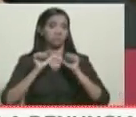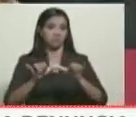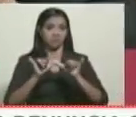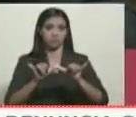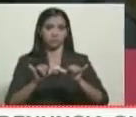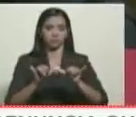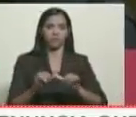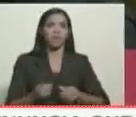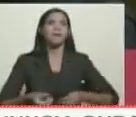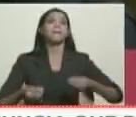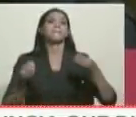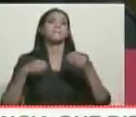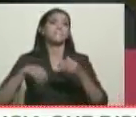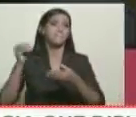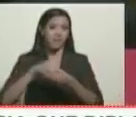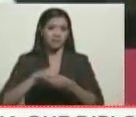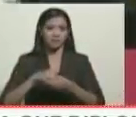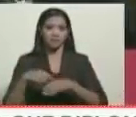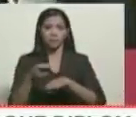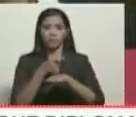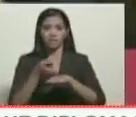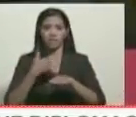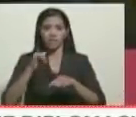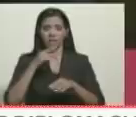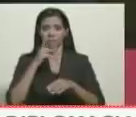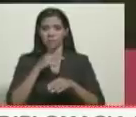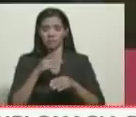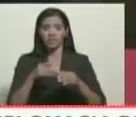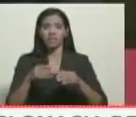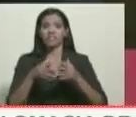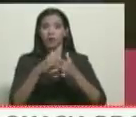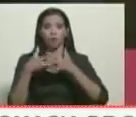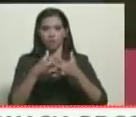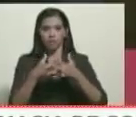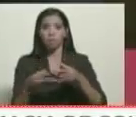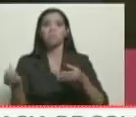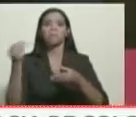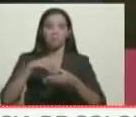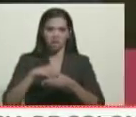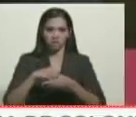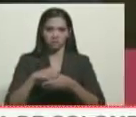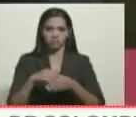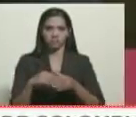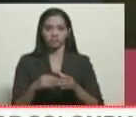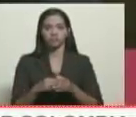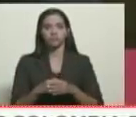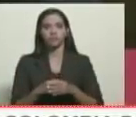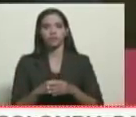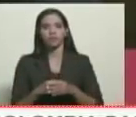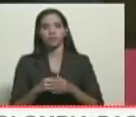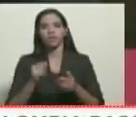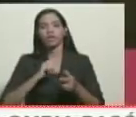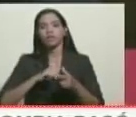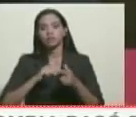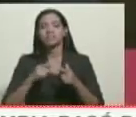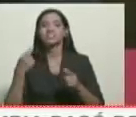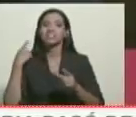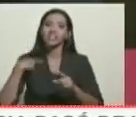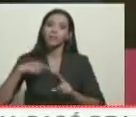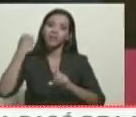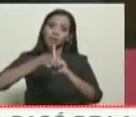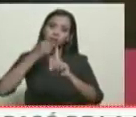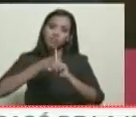que hay allí, más aún, porque eso se ha exacerbado. Y por supuesto que tenemos que luchar en contra de ello.